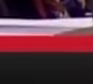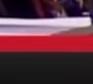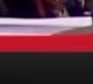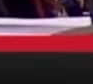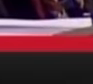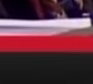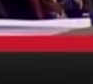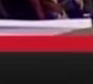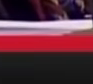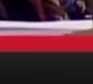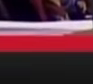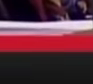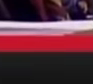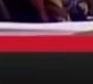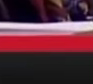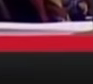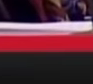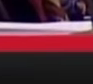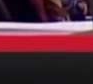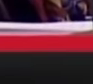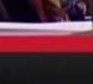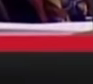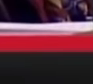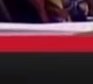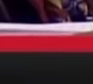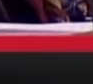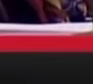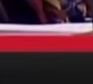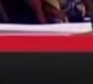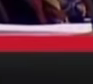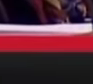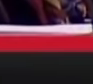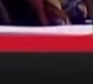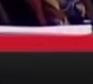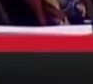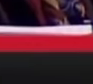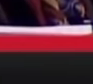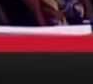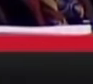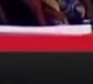Y es el único uso que se le dio a ese fideicomiso, y no hay ningún otro